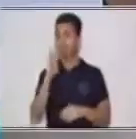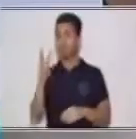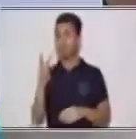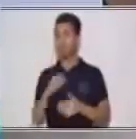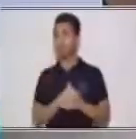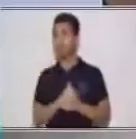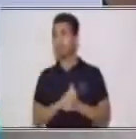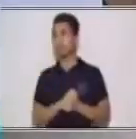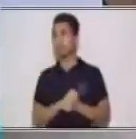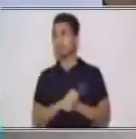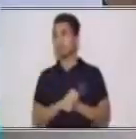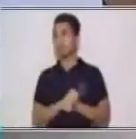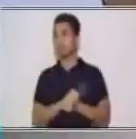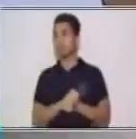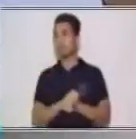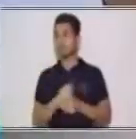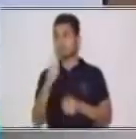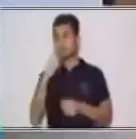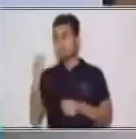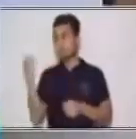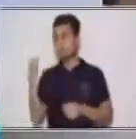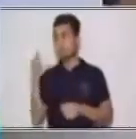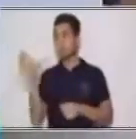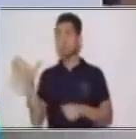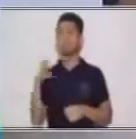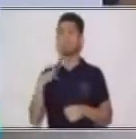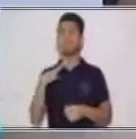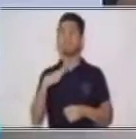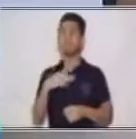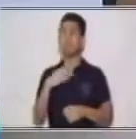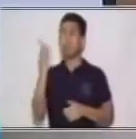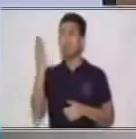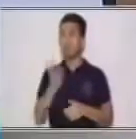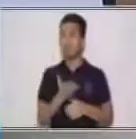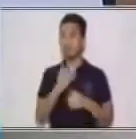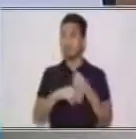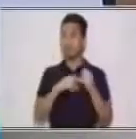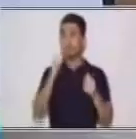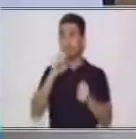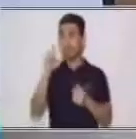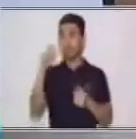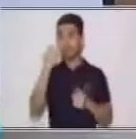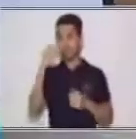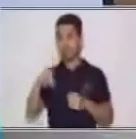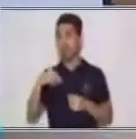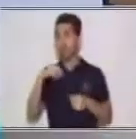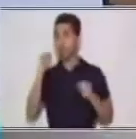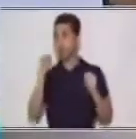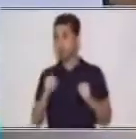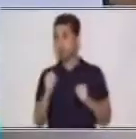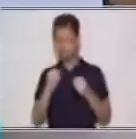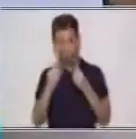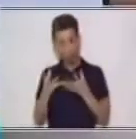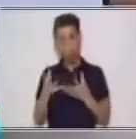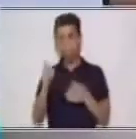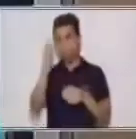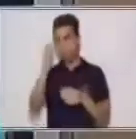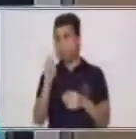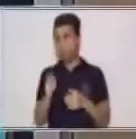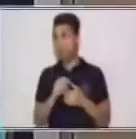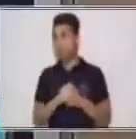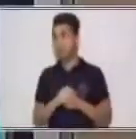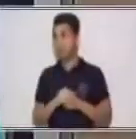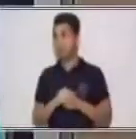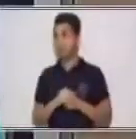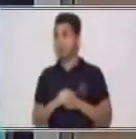23. Como podemos observar, esta fracción yo la puedo simplificar o directamente podemos dividirla. Vamos a